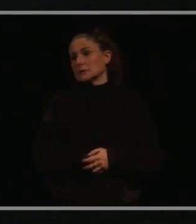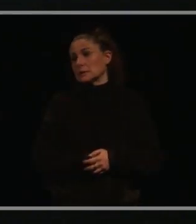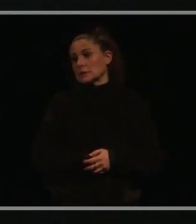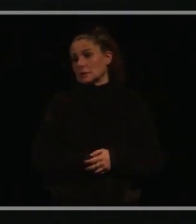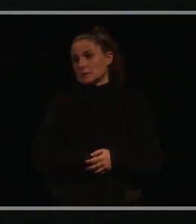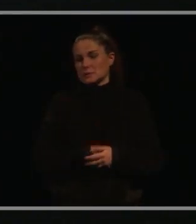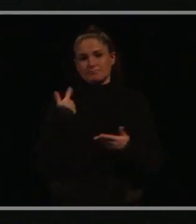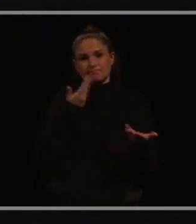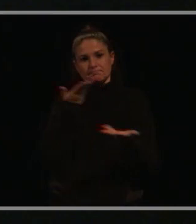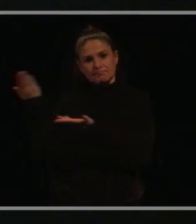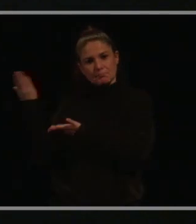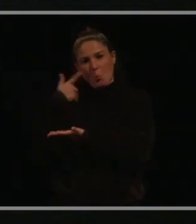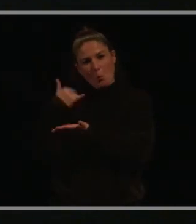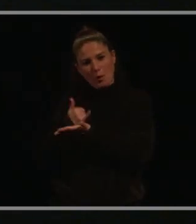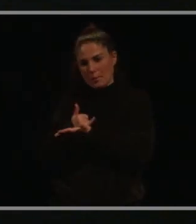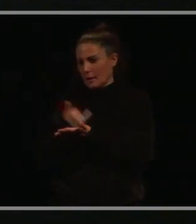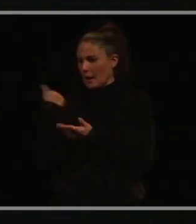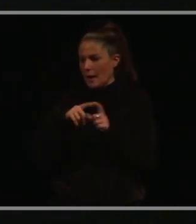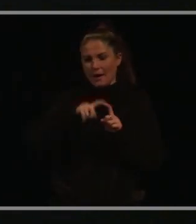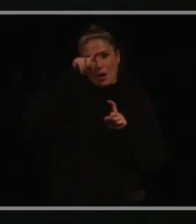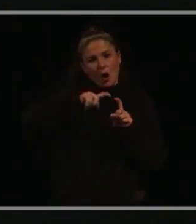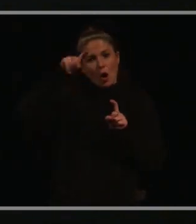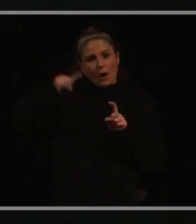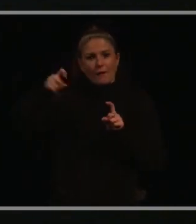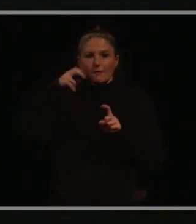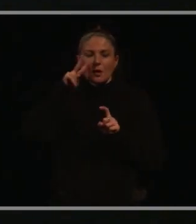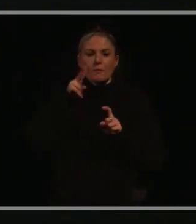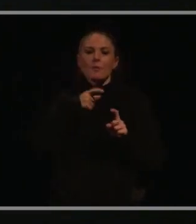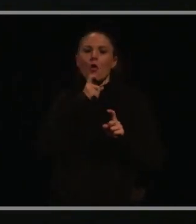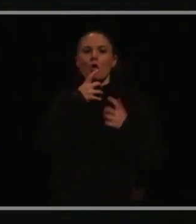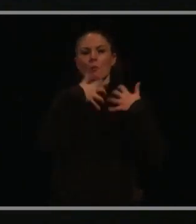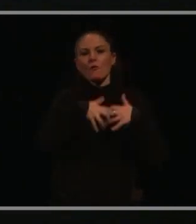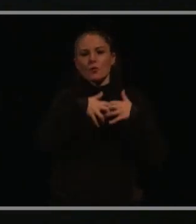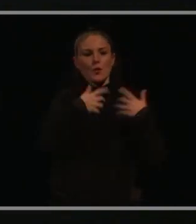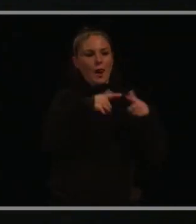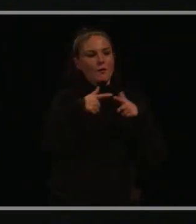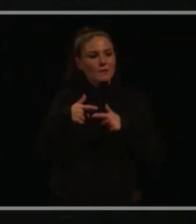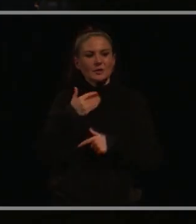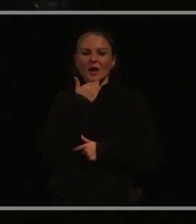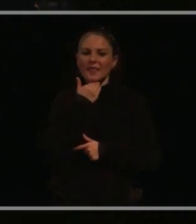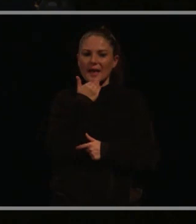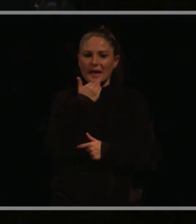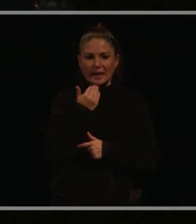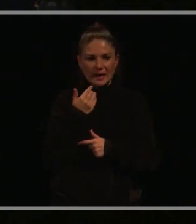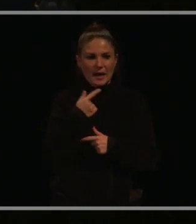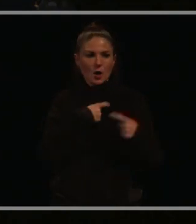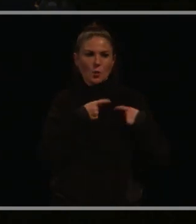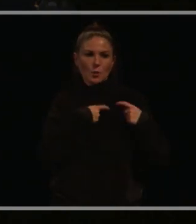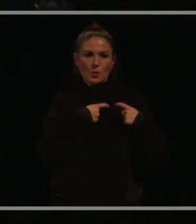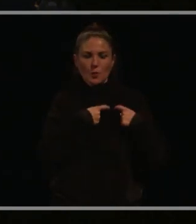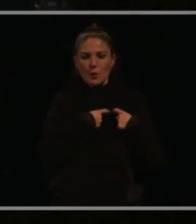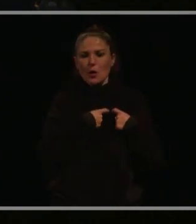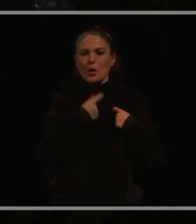Para muestra este botón. En esta serie de gráficos vemos la prevalencia de factores de riesgo cardiovasculares,